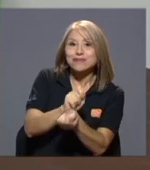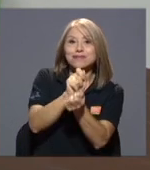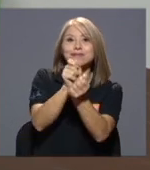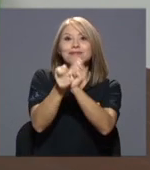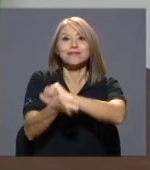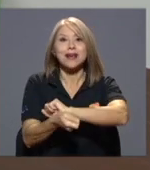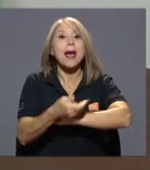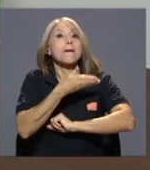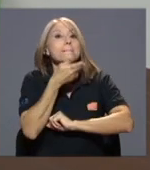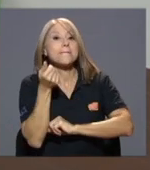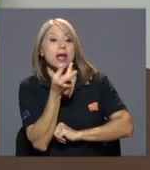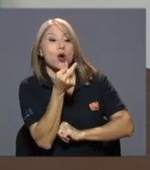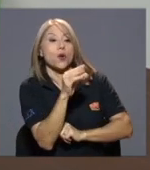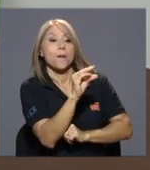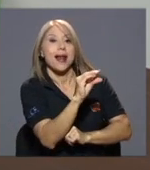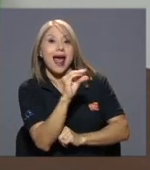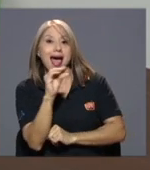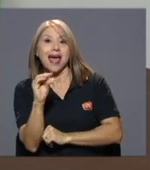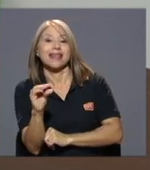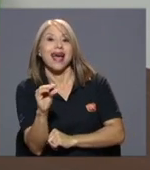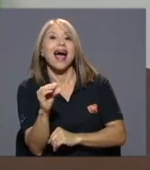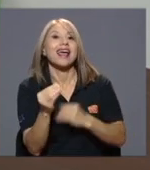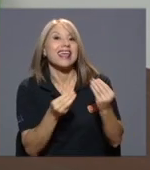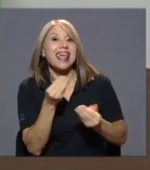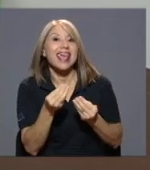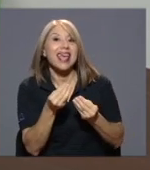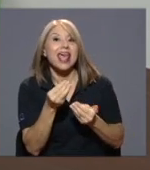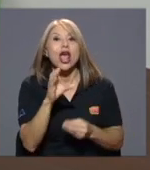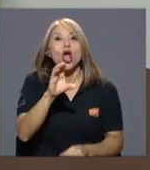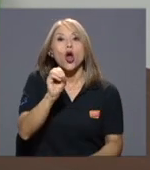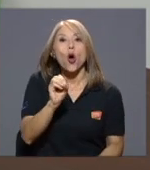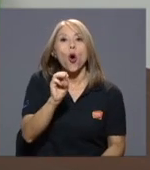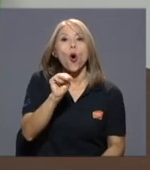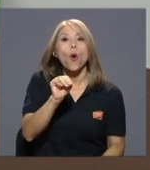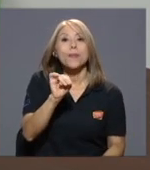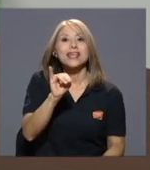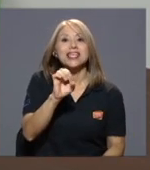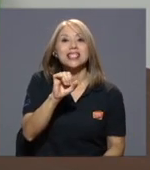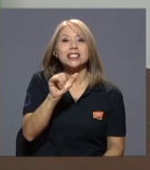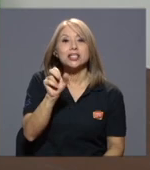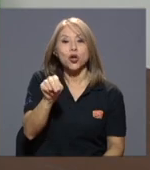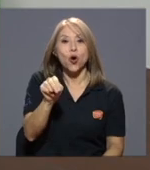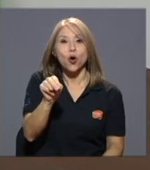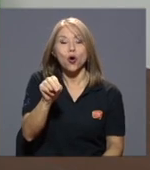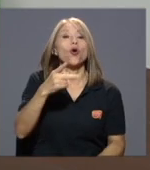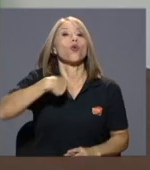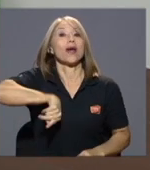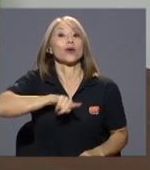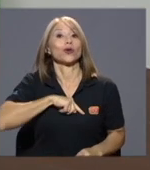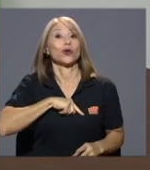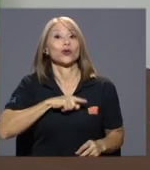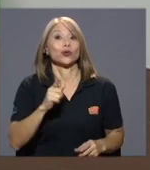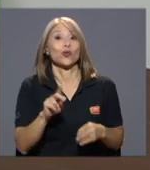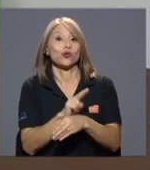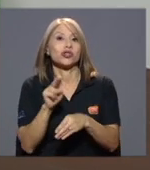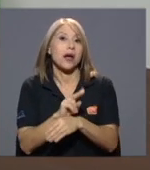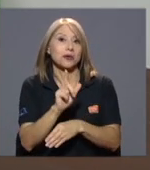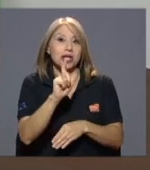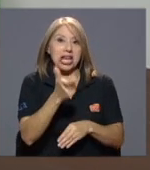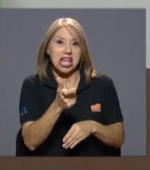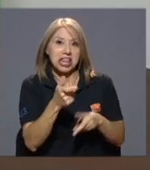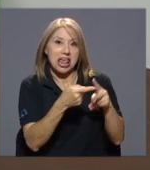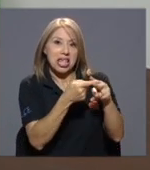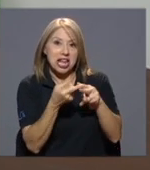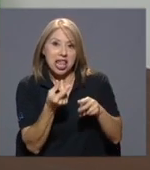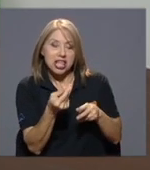comisiones Se le aplican las tarjetas. que le aplican las tarjetas de crédito cada vez que nosotros hacemos una compra en un restaurante, en